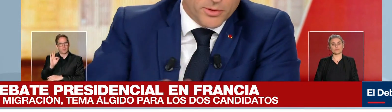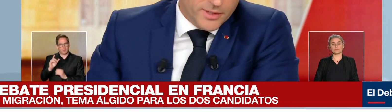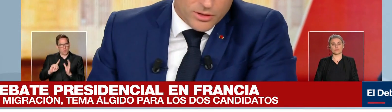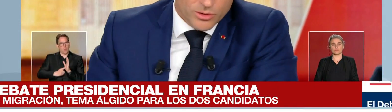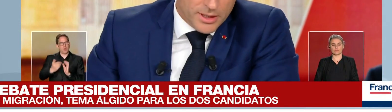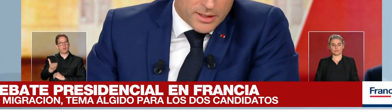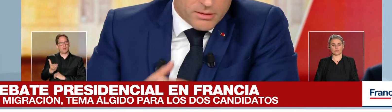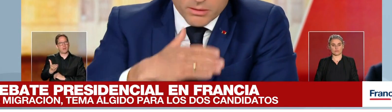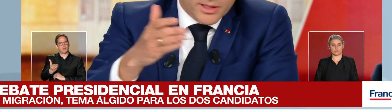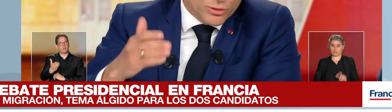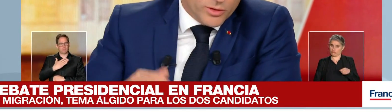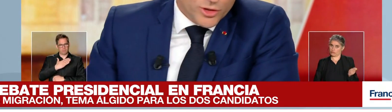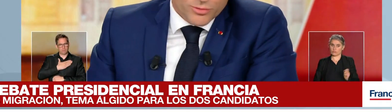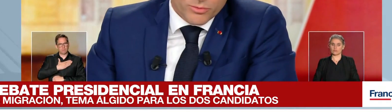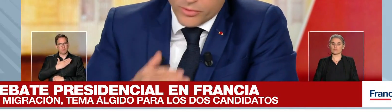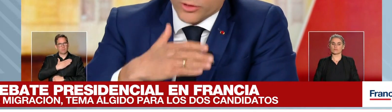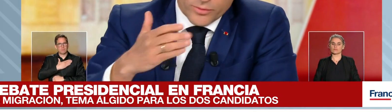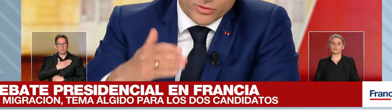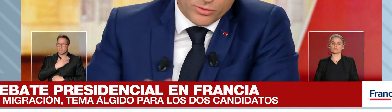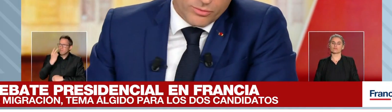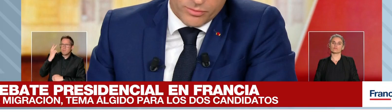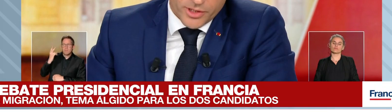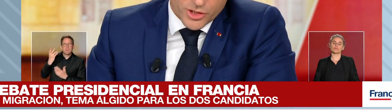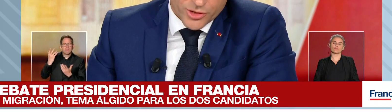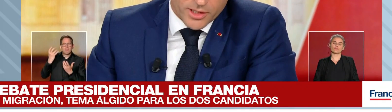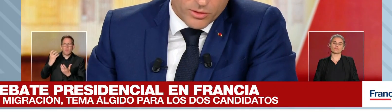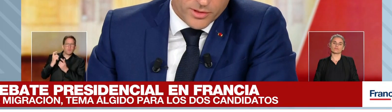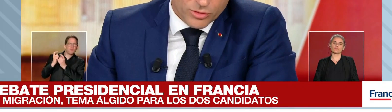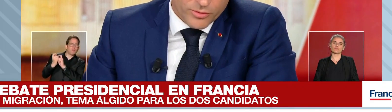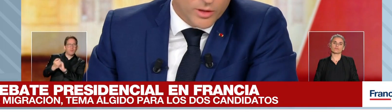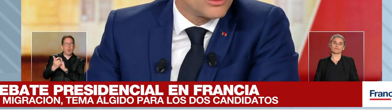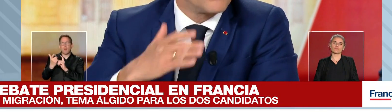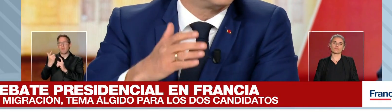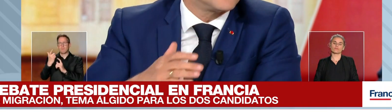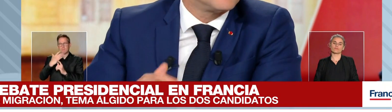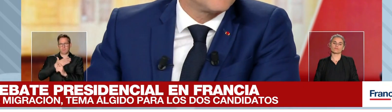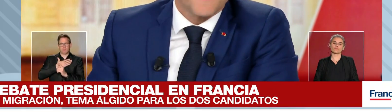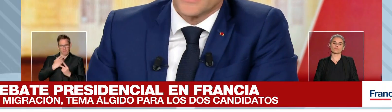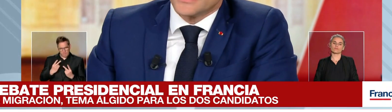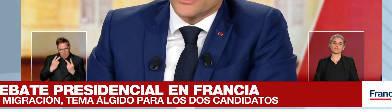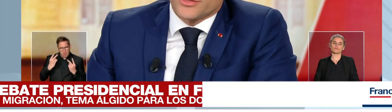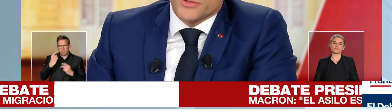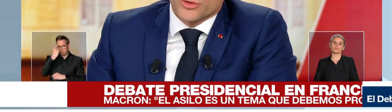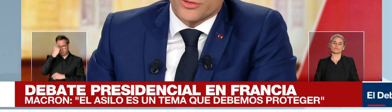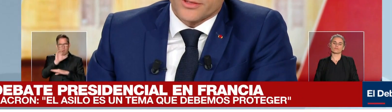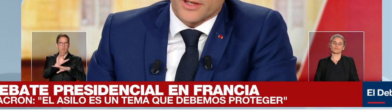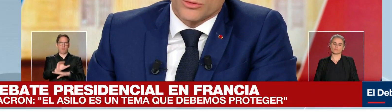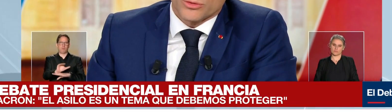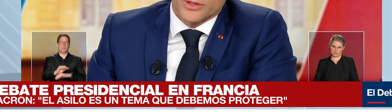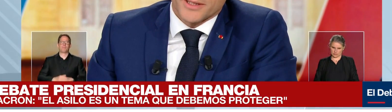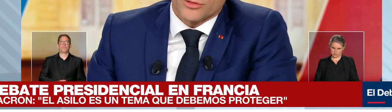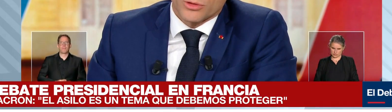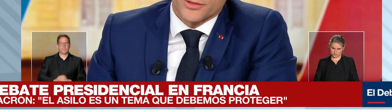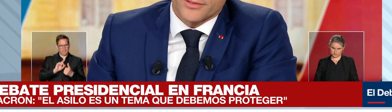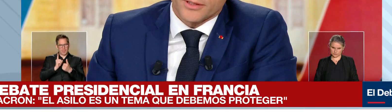elección. Entonces, simplemente quiero decir que, sin importar cuáles sean los cambios que usted quiere, tendremos que hacerlo. Lo segundo